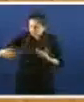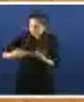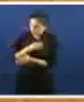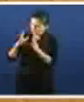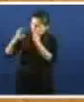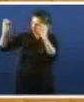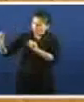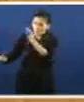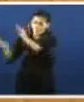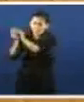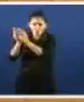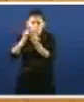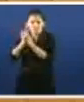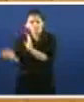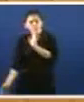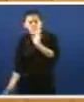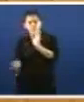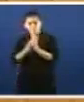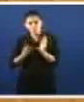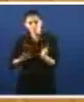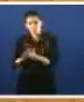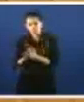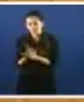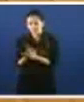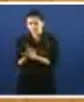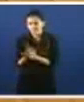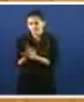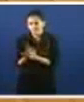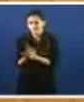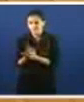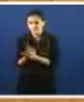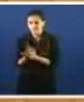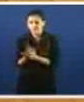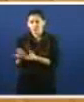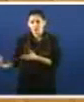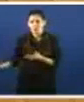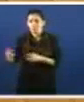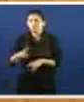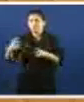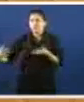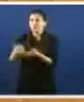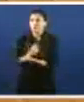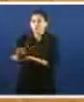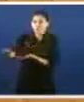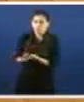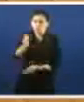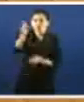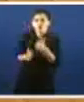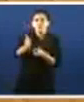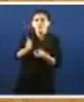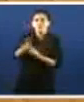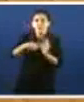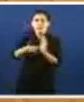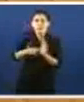para incluir desoslayo esta proposta E unha cuestión a que todos estamos de acordo é na competencia deslegal que están a